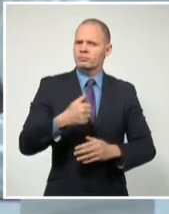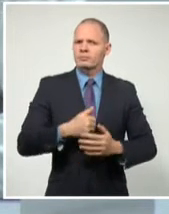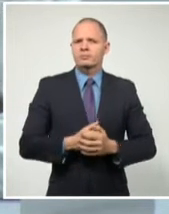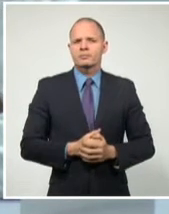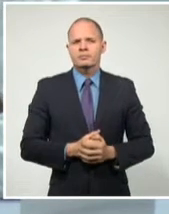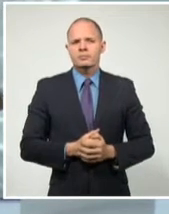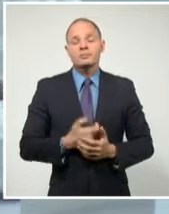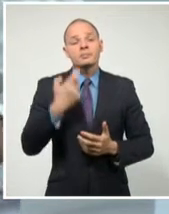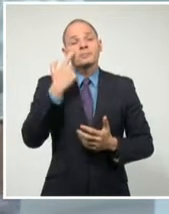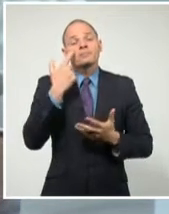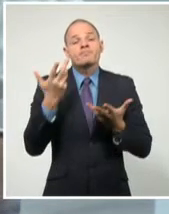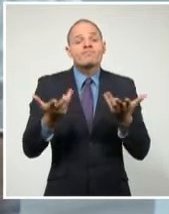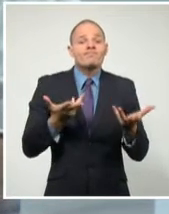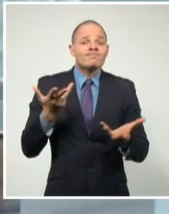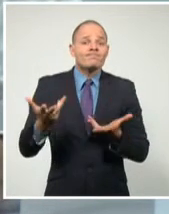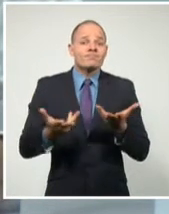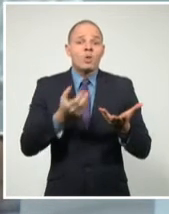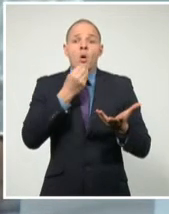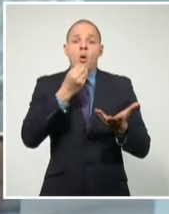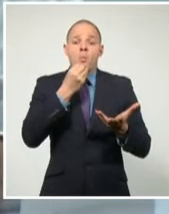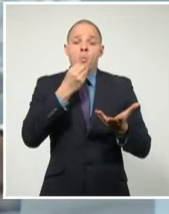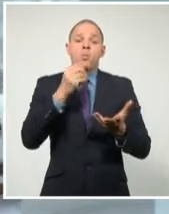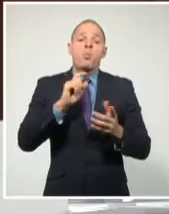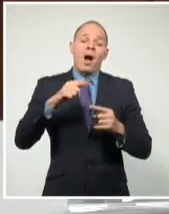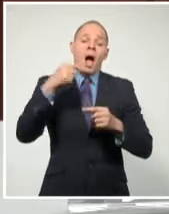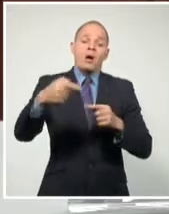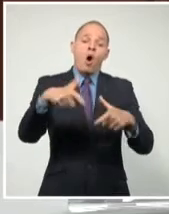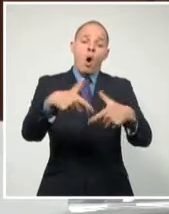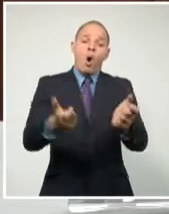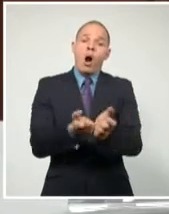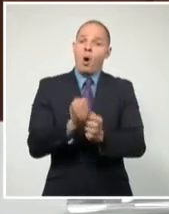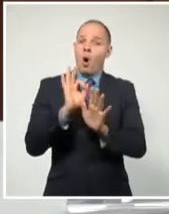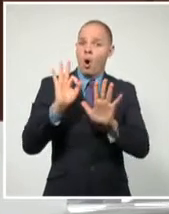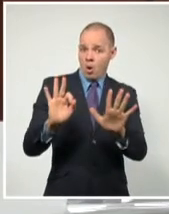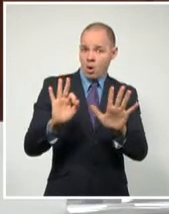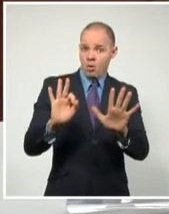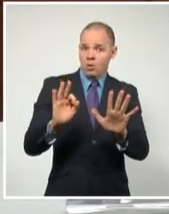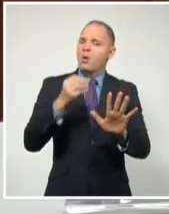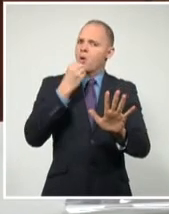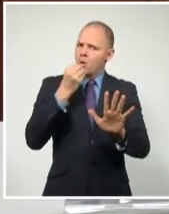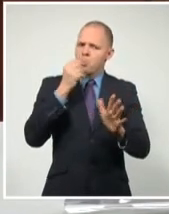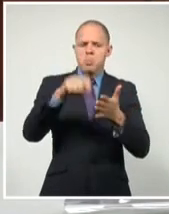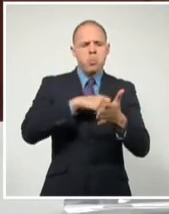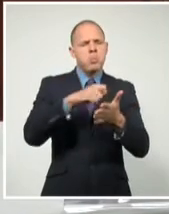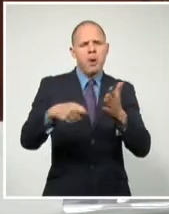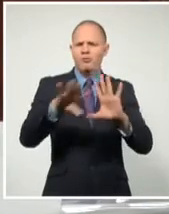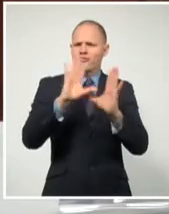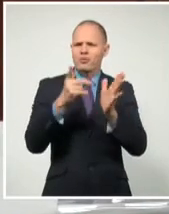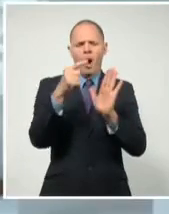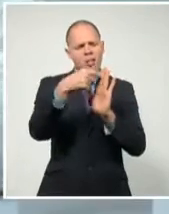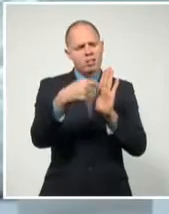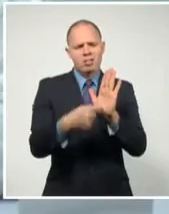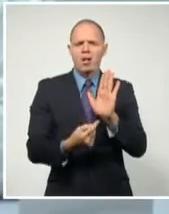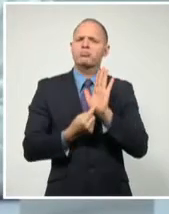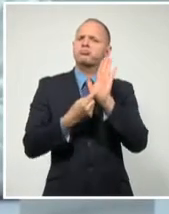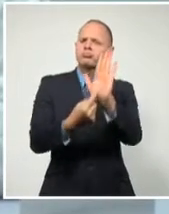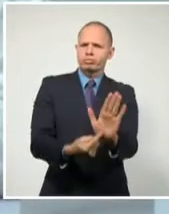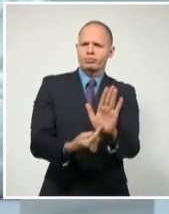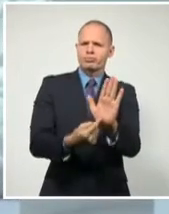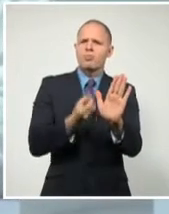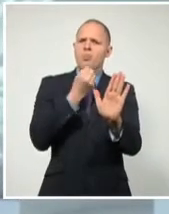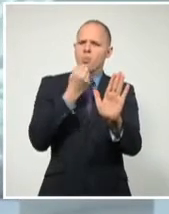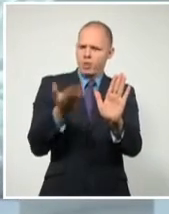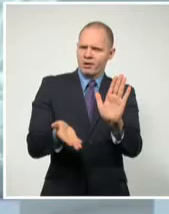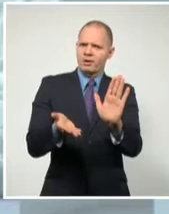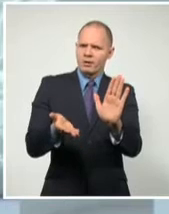en llegar al 8º Congreso del partido con una estrategia económica y social actualizada,